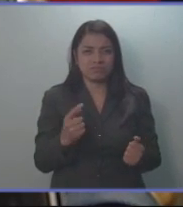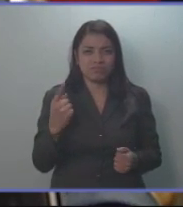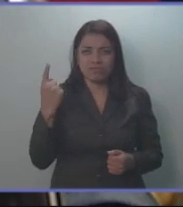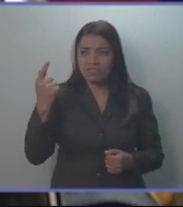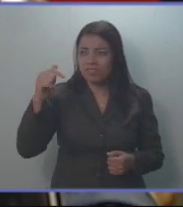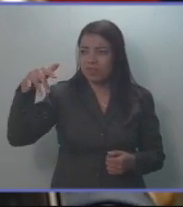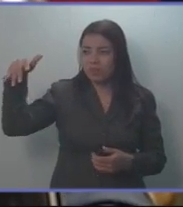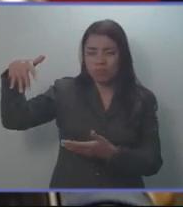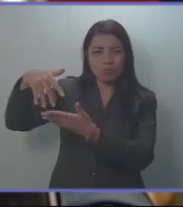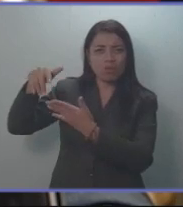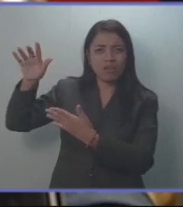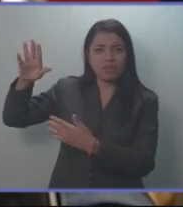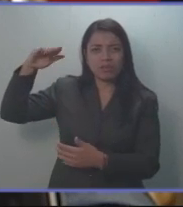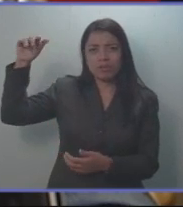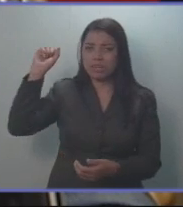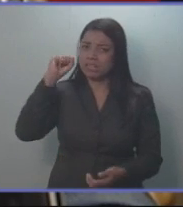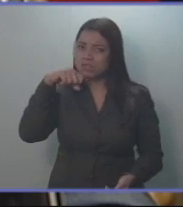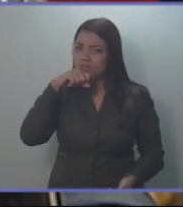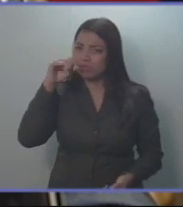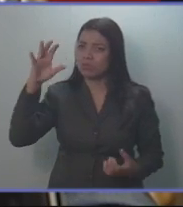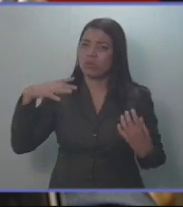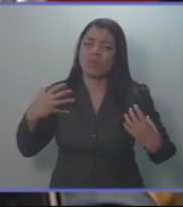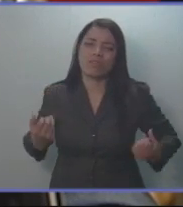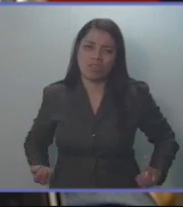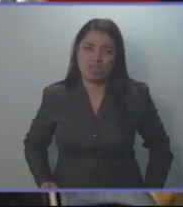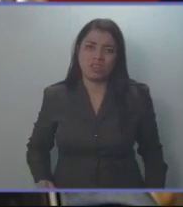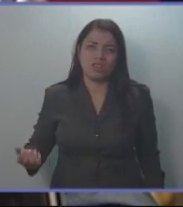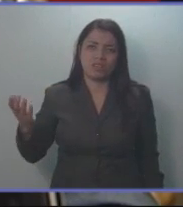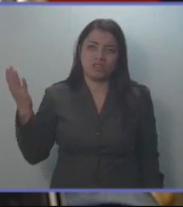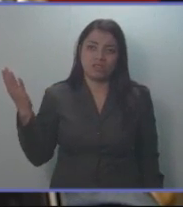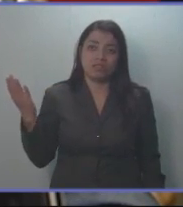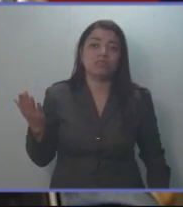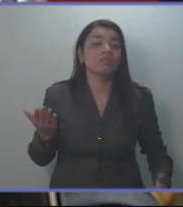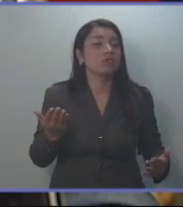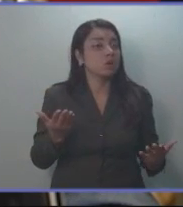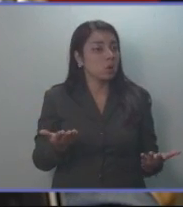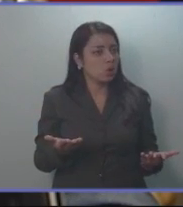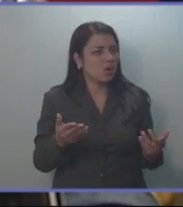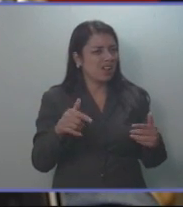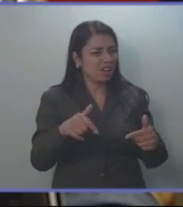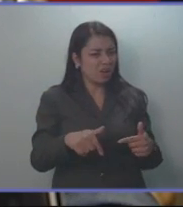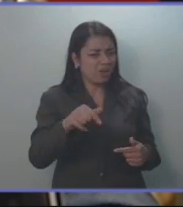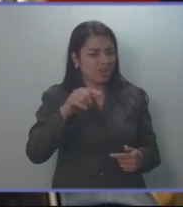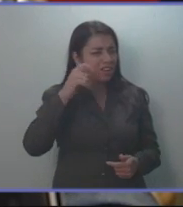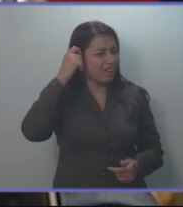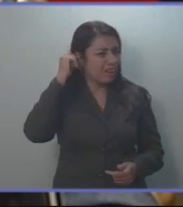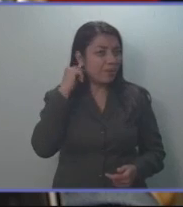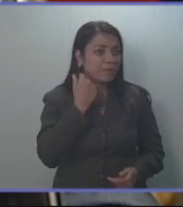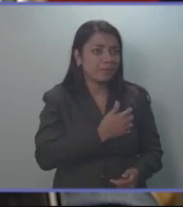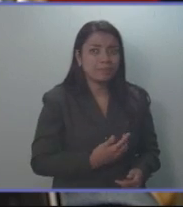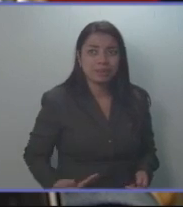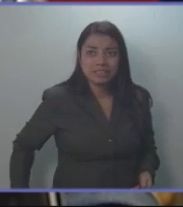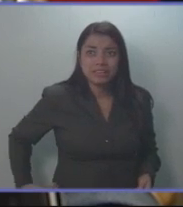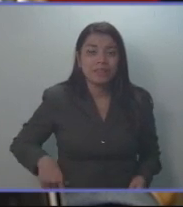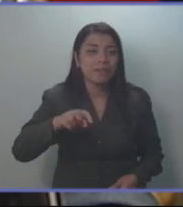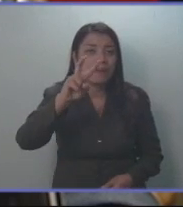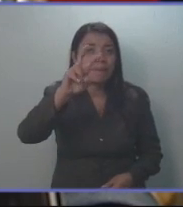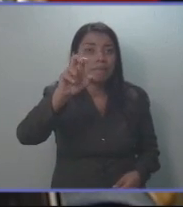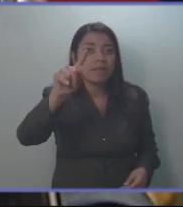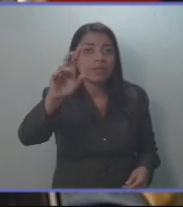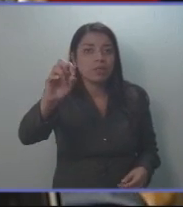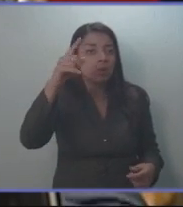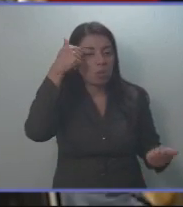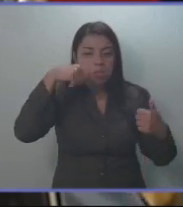de un pueblo y de un gobierno como los de Taiwán. Hoy veta el presidente, priva a